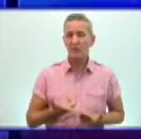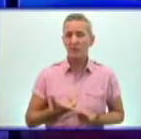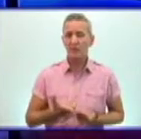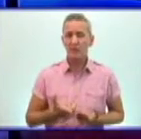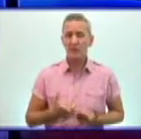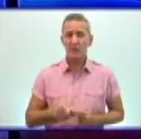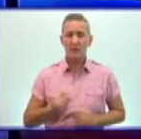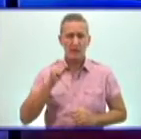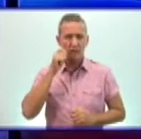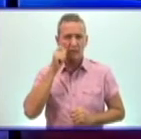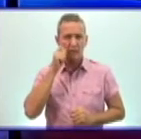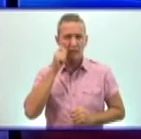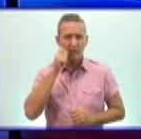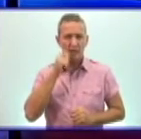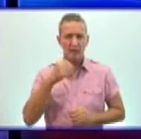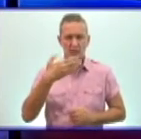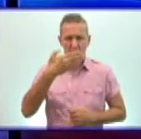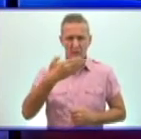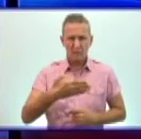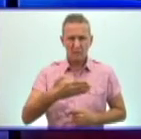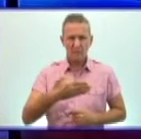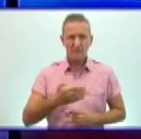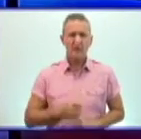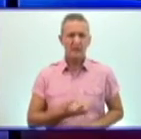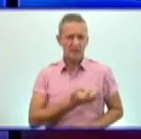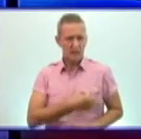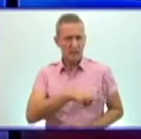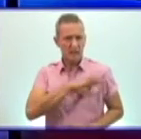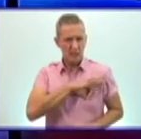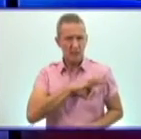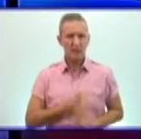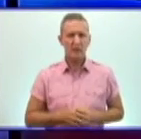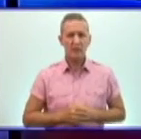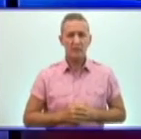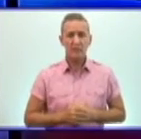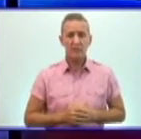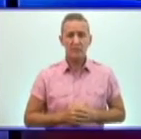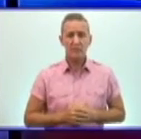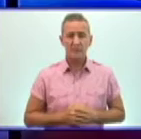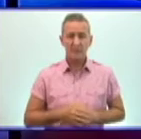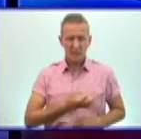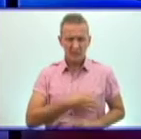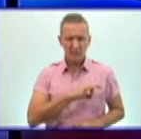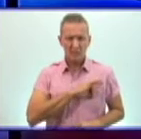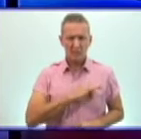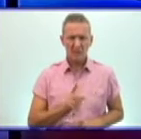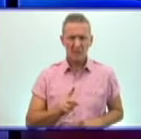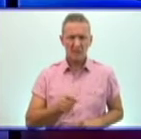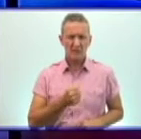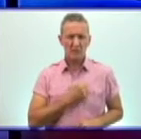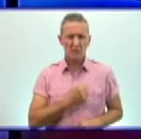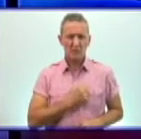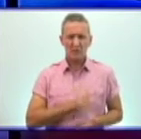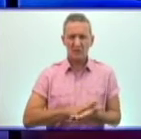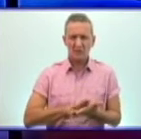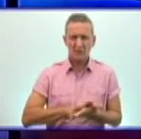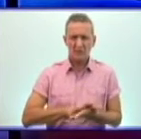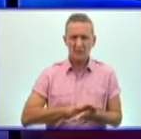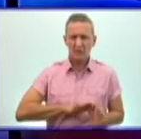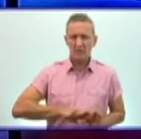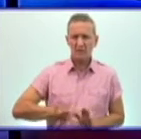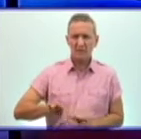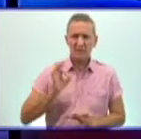Maceo frente a la dominación colonial. Y en ese sentido está expresando: de España jamás esperé nada, siempre nos